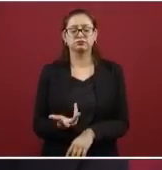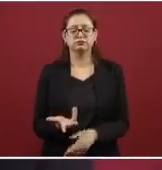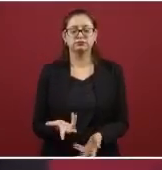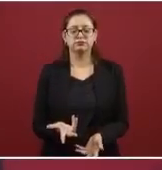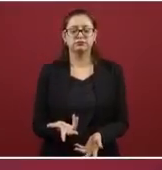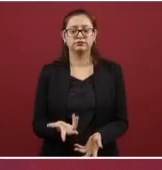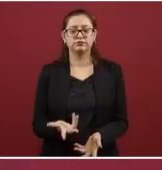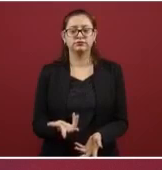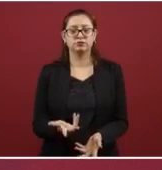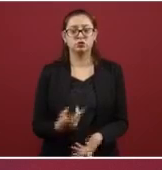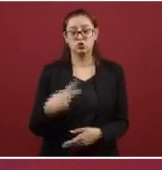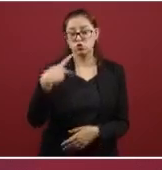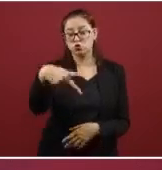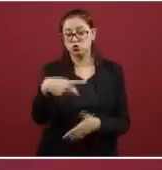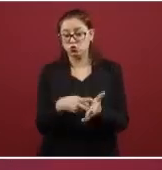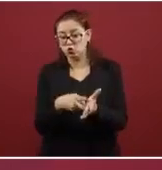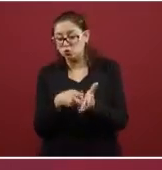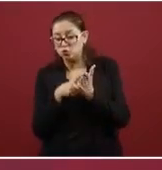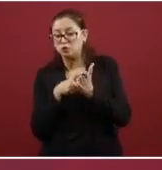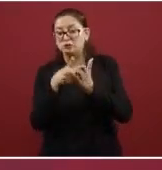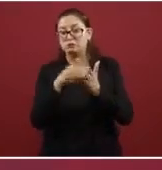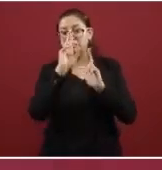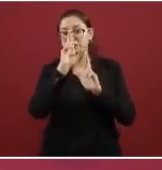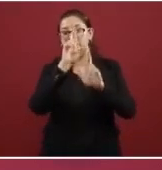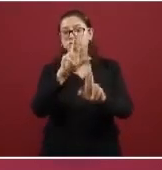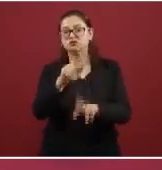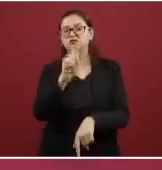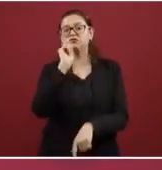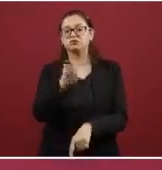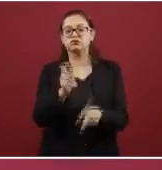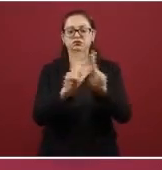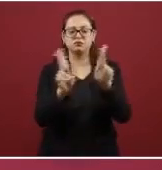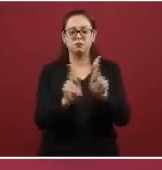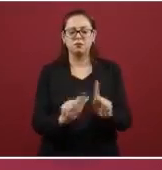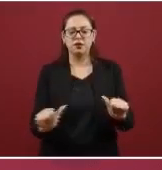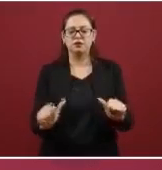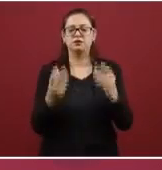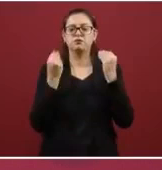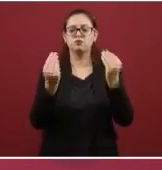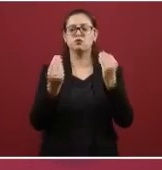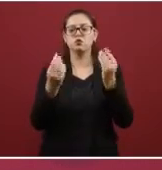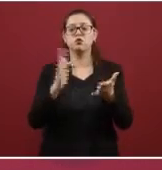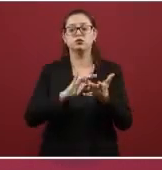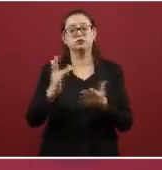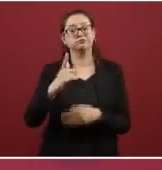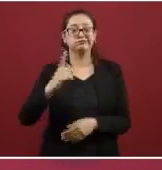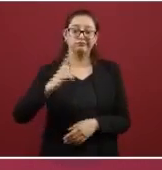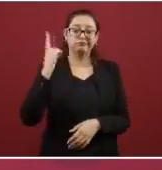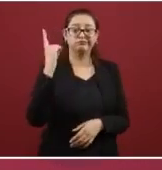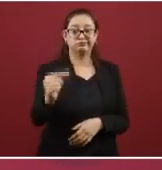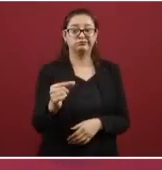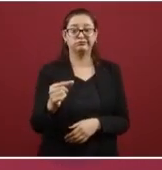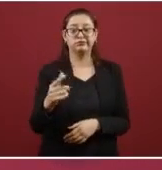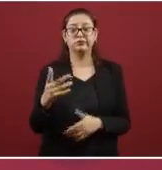el respeto al derecho ajeno es la paz. Muchas gracias. Tenemos que irnos porque